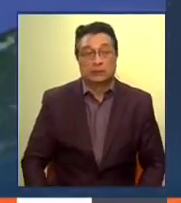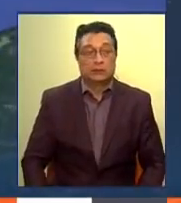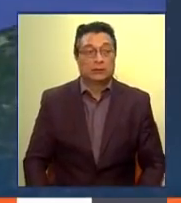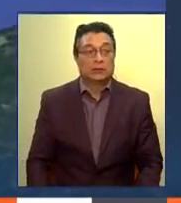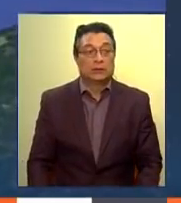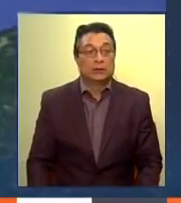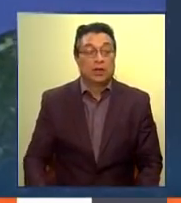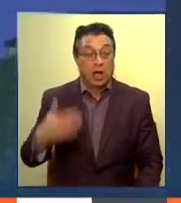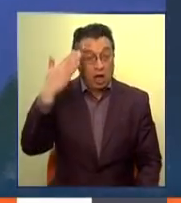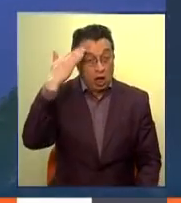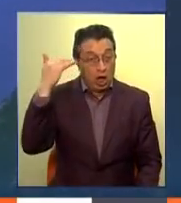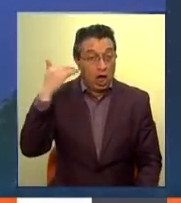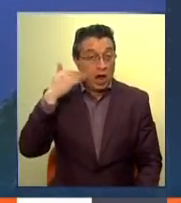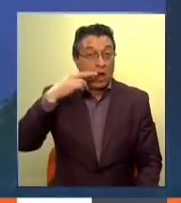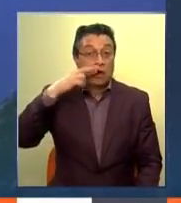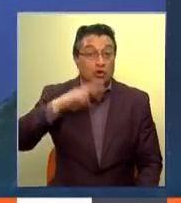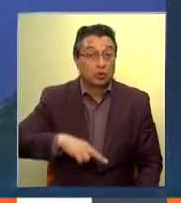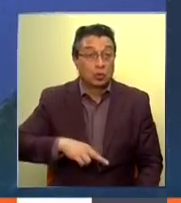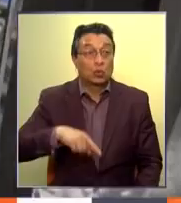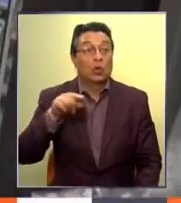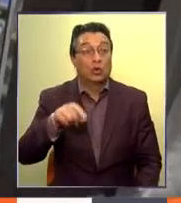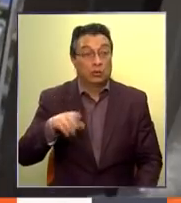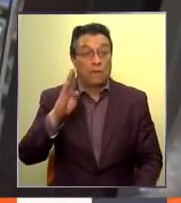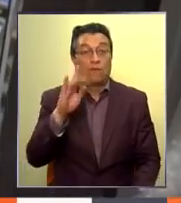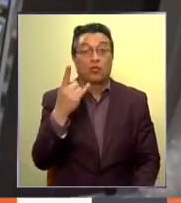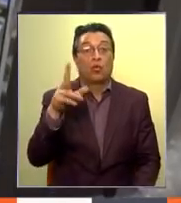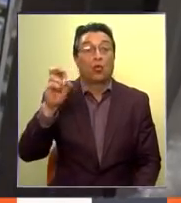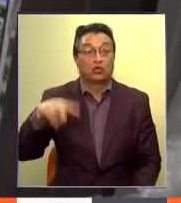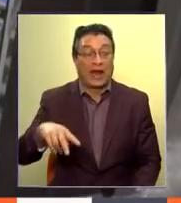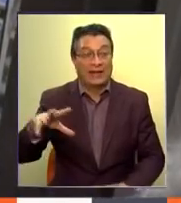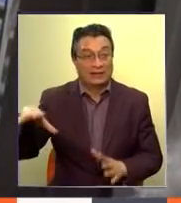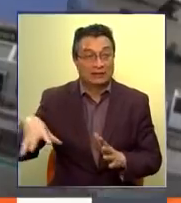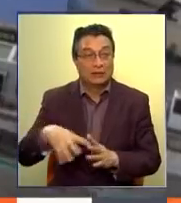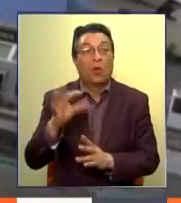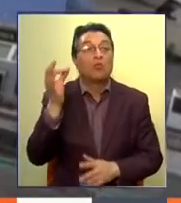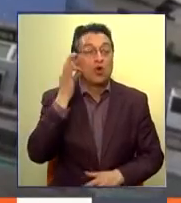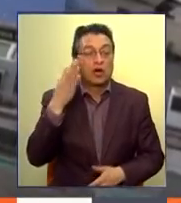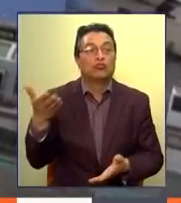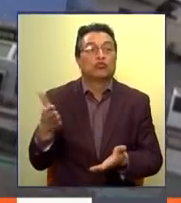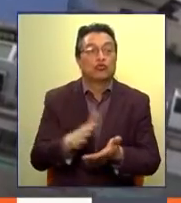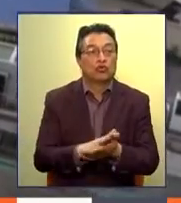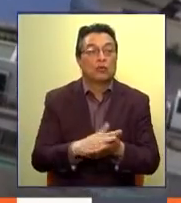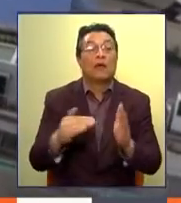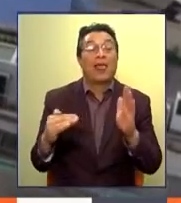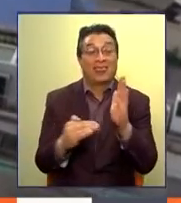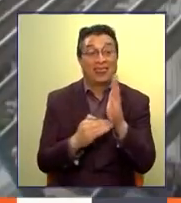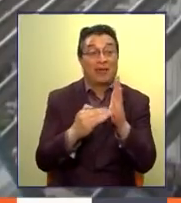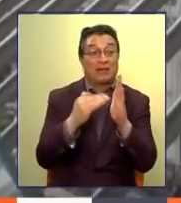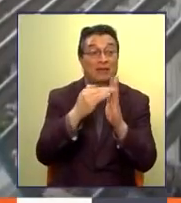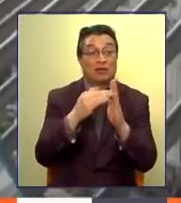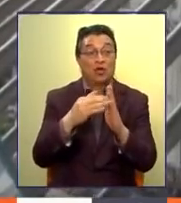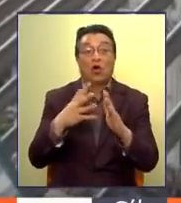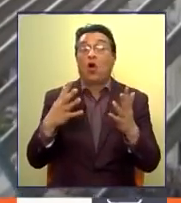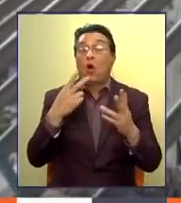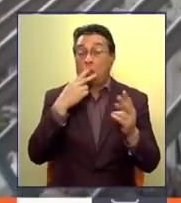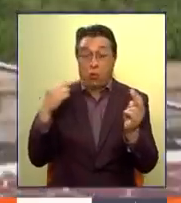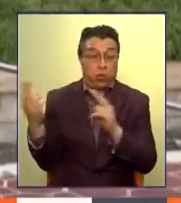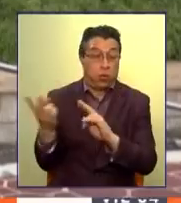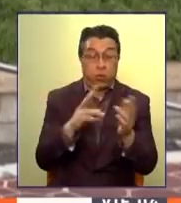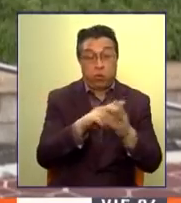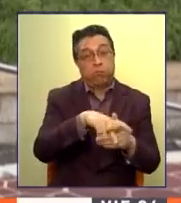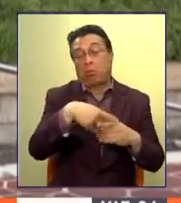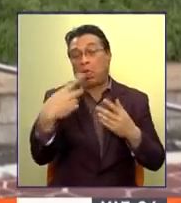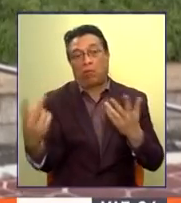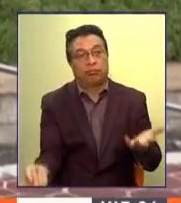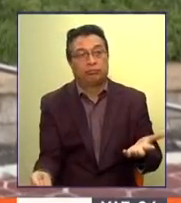En Corea del Sur, el tifón tocó tierra en Busan, donde una mujer falleció luego de que su departamento fuera destruido por las ráfagas de viento,